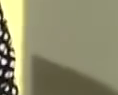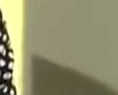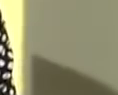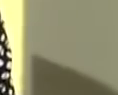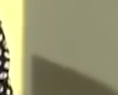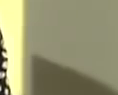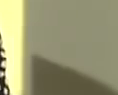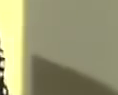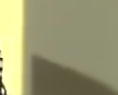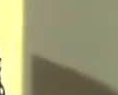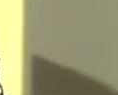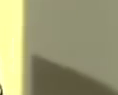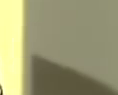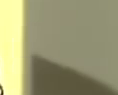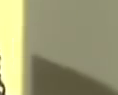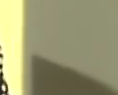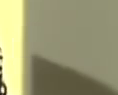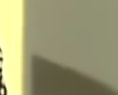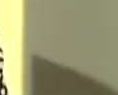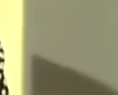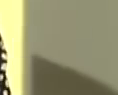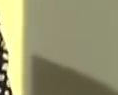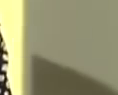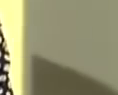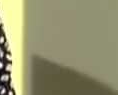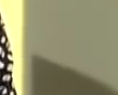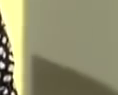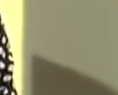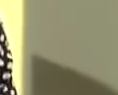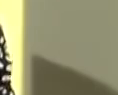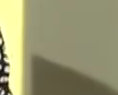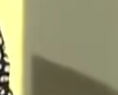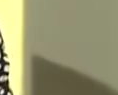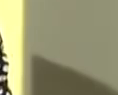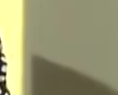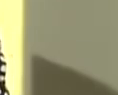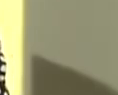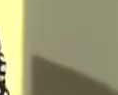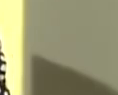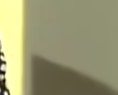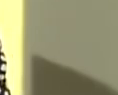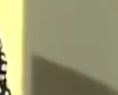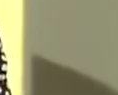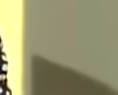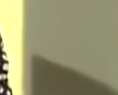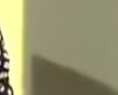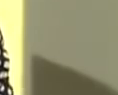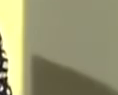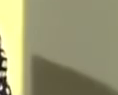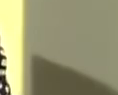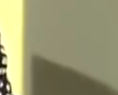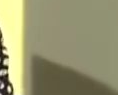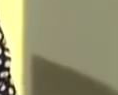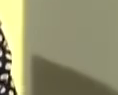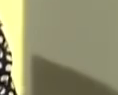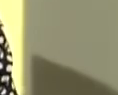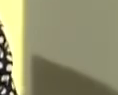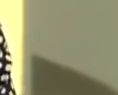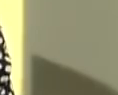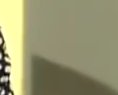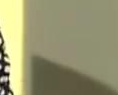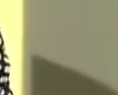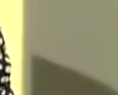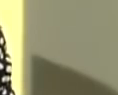Muy buenas noches. A esta hora nos enlazamos con el Palacio de Miraflores y la actividad del presidente de la República Bolivariana de